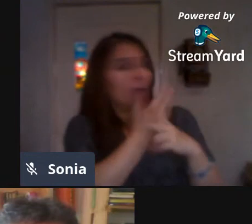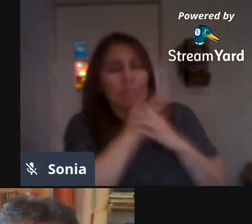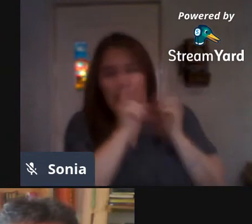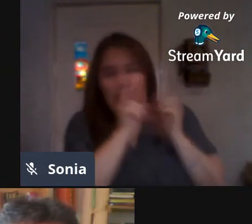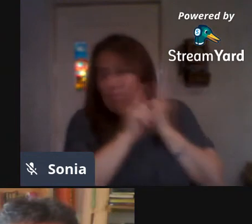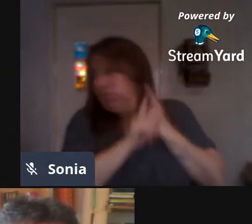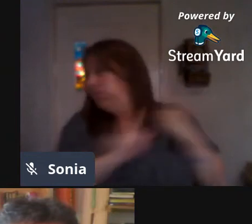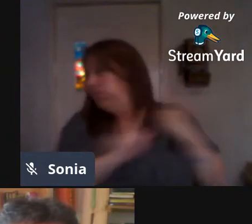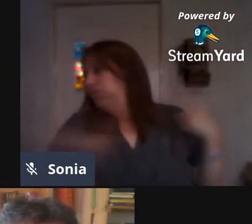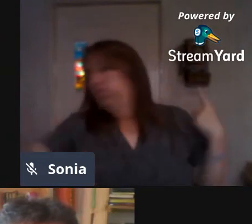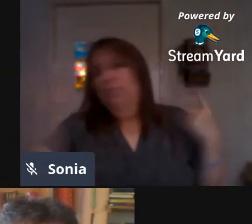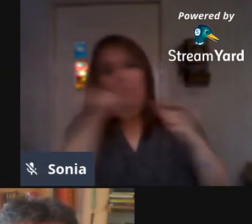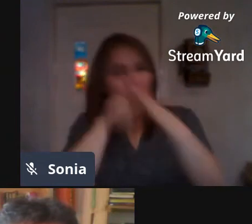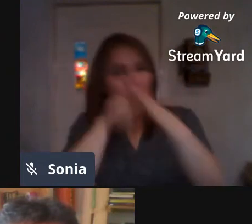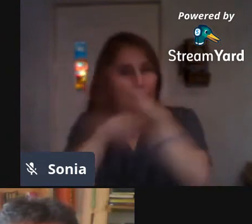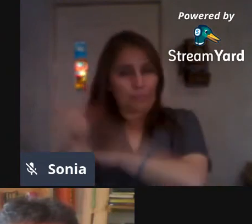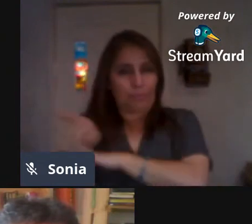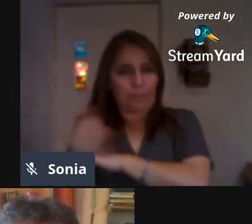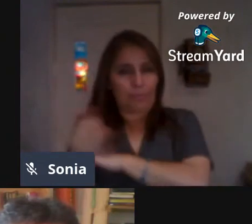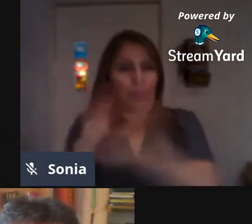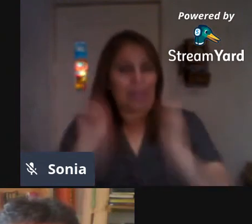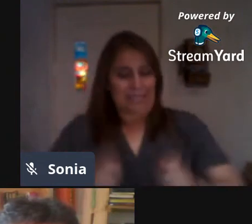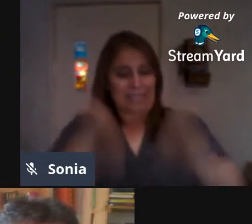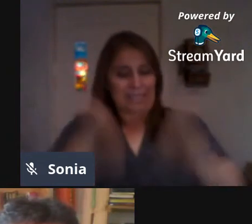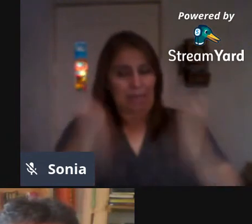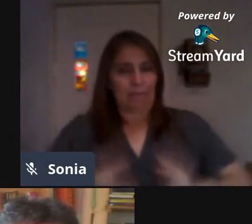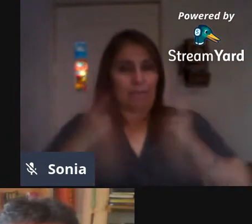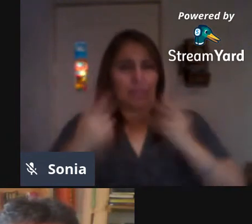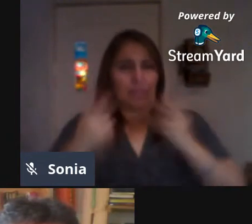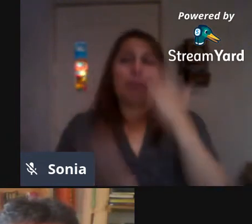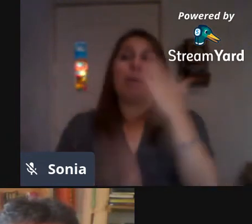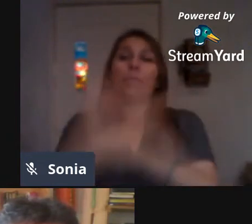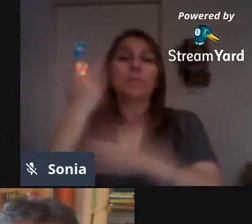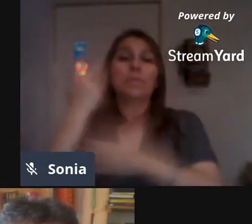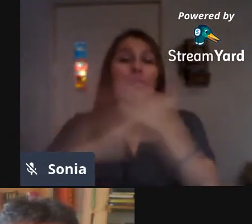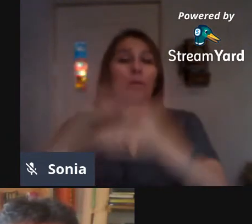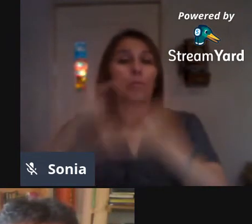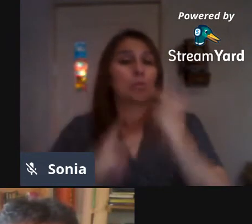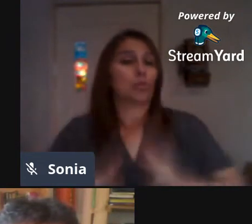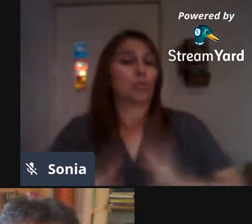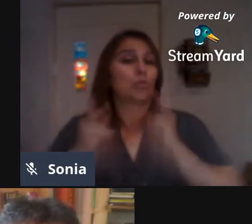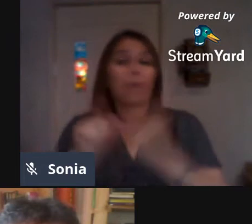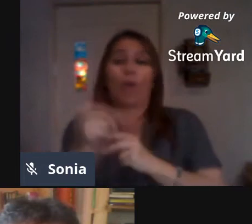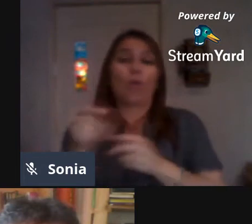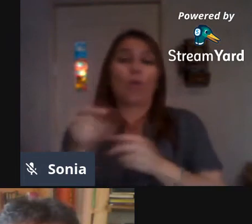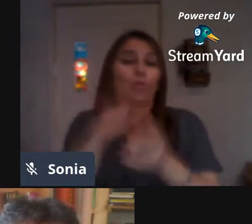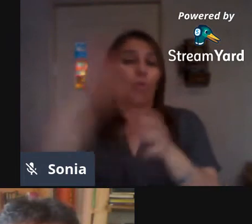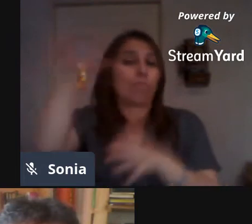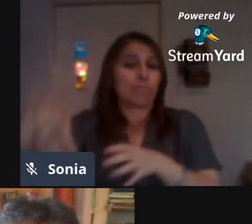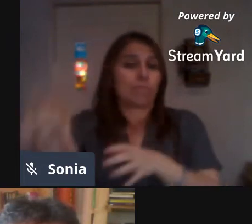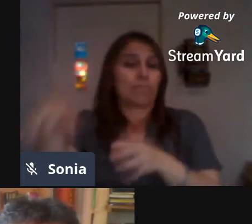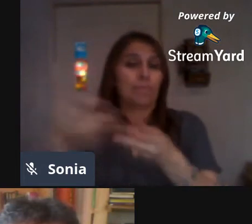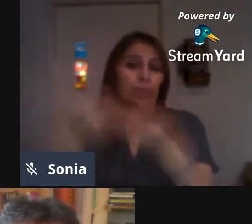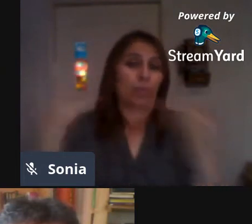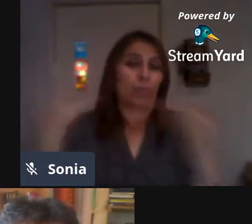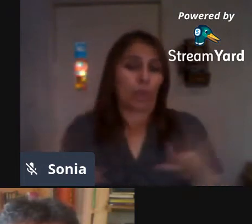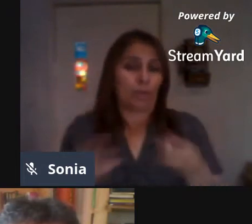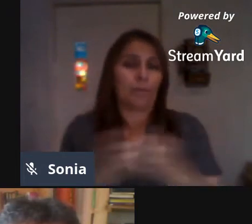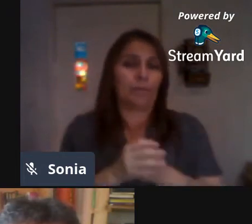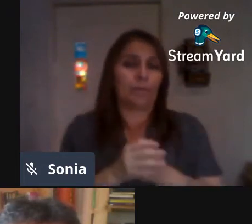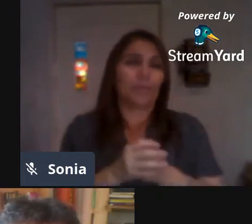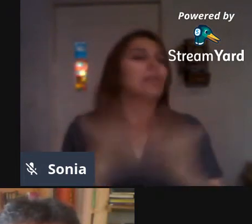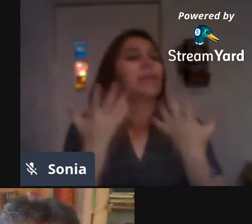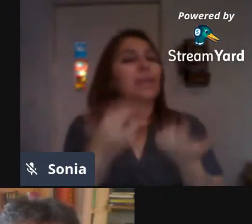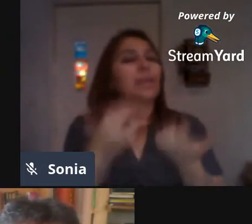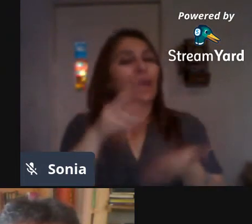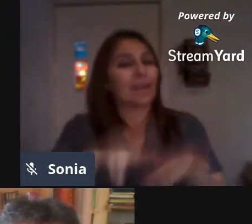de reiniciar ese proyecto de vida en otros lugares entonces pues quería también rescatar eso en conexión con lo que